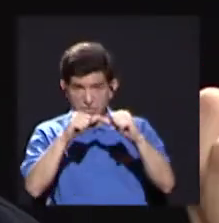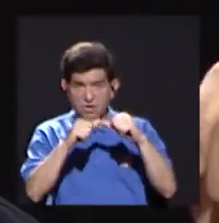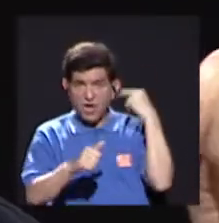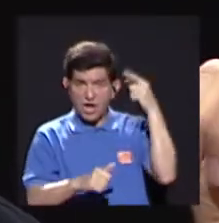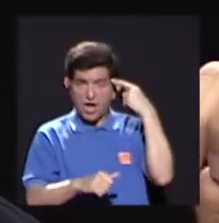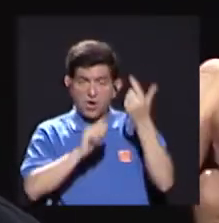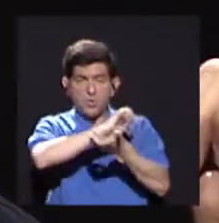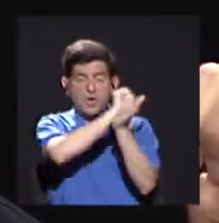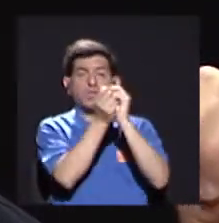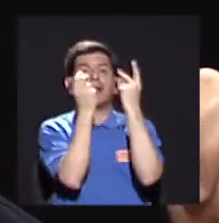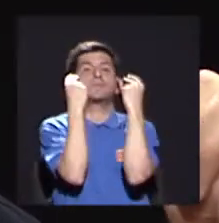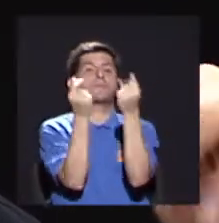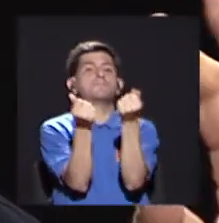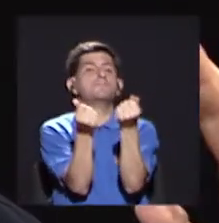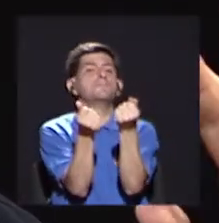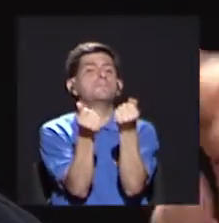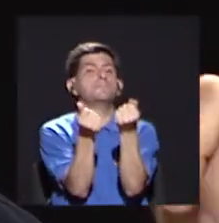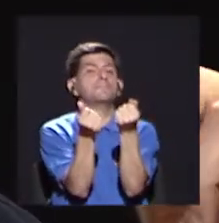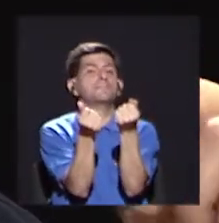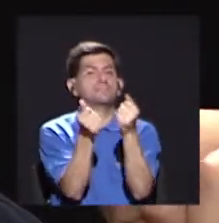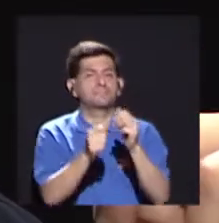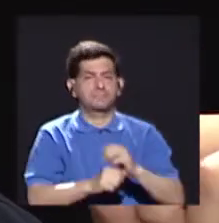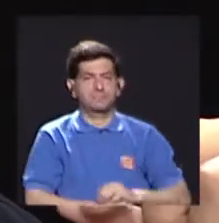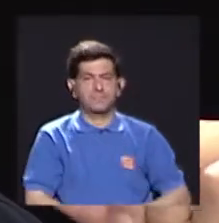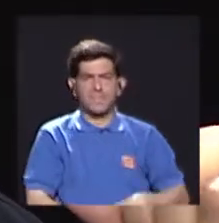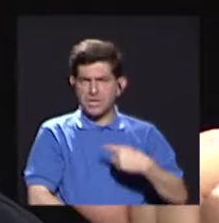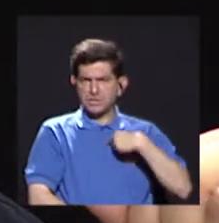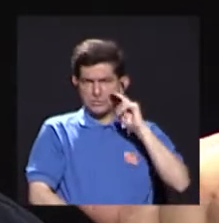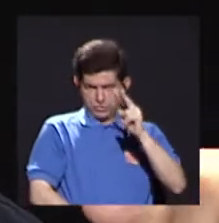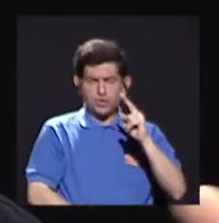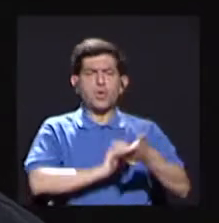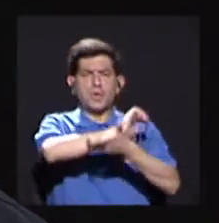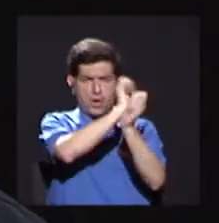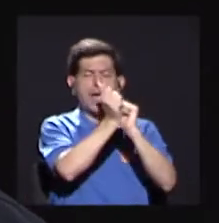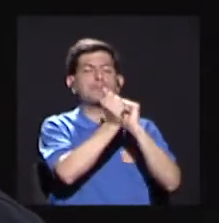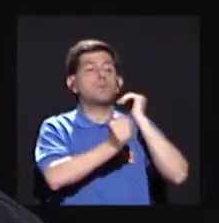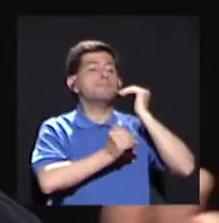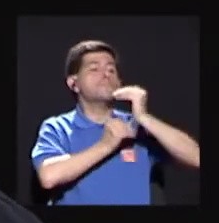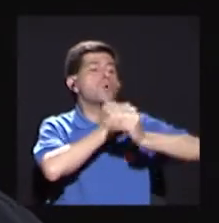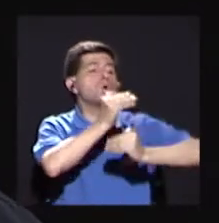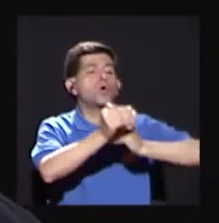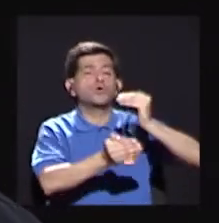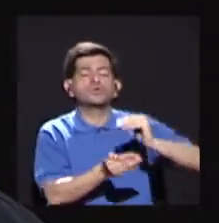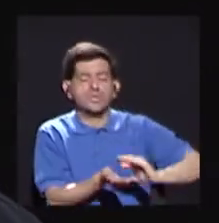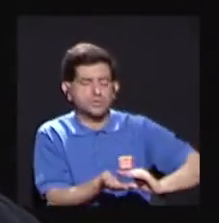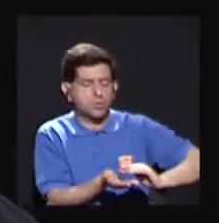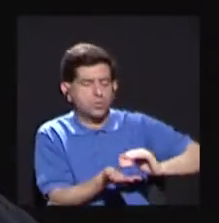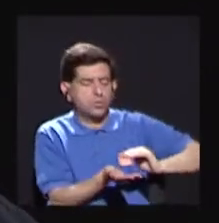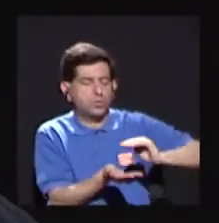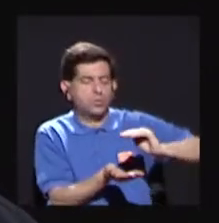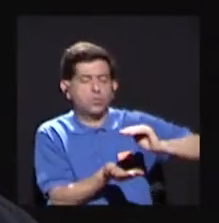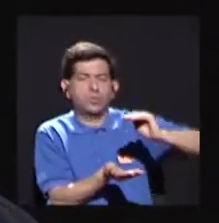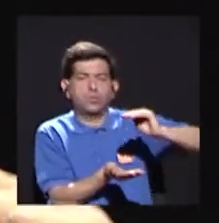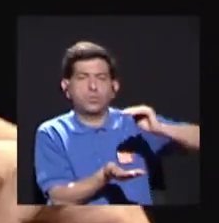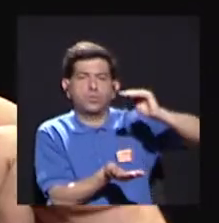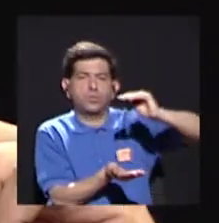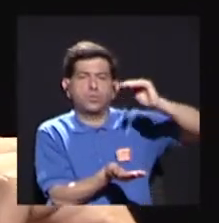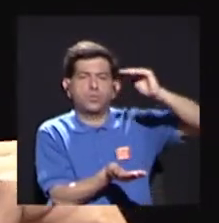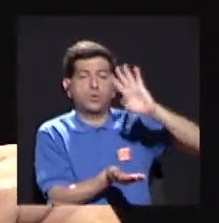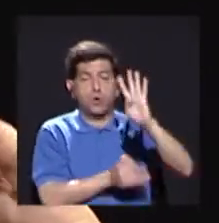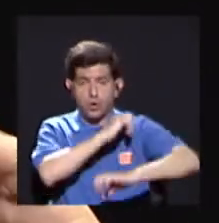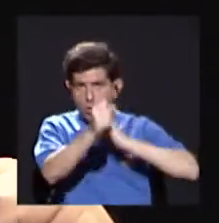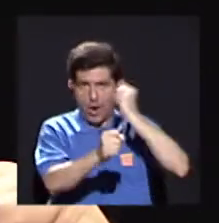el gobierno del cambio inmediato yo veo el cambio como un proceso acumulado que se acumula a lo largo de cuatro años